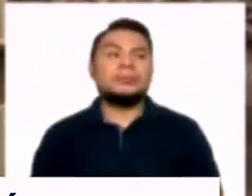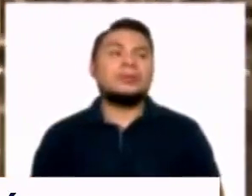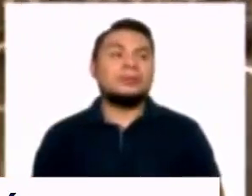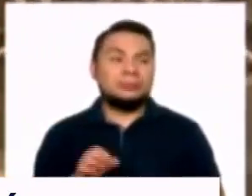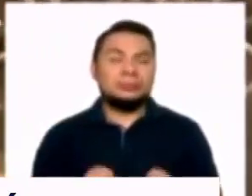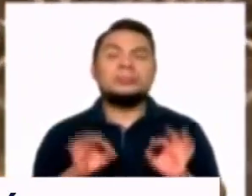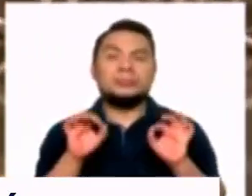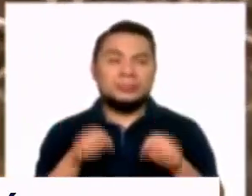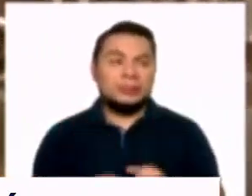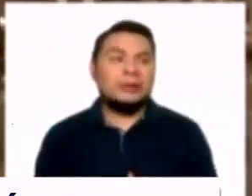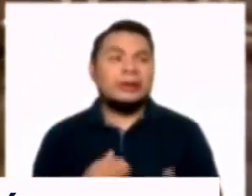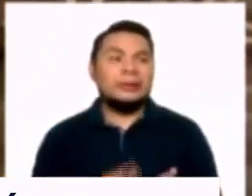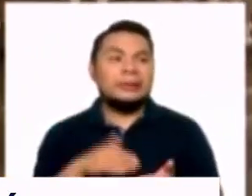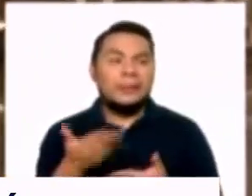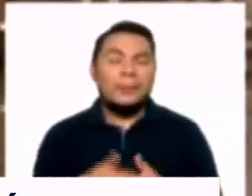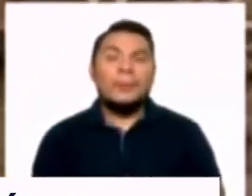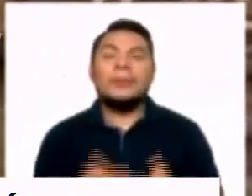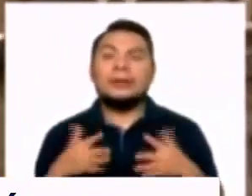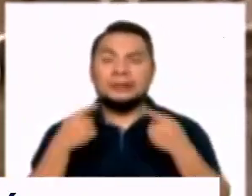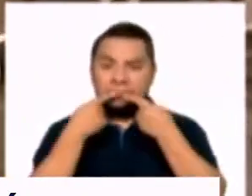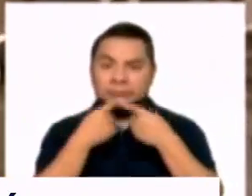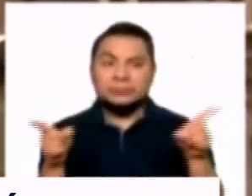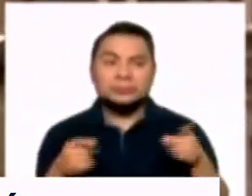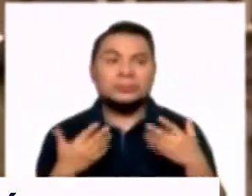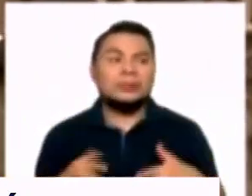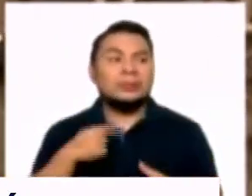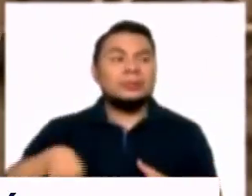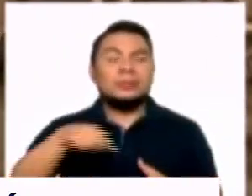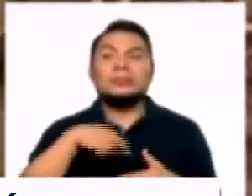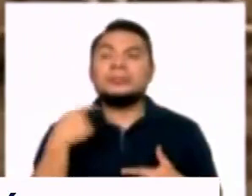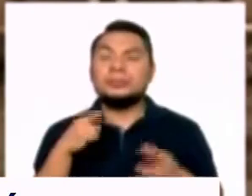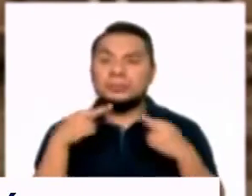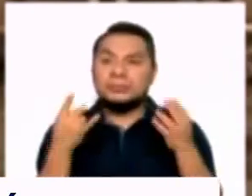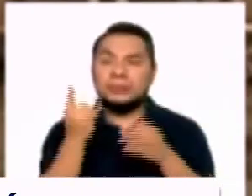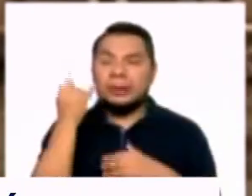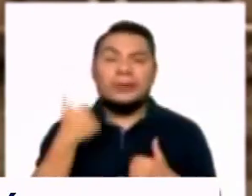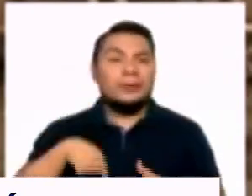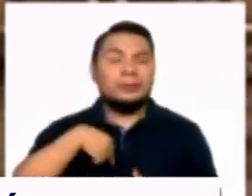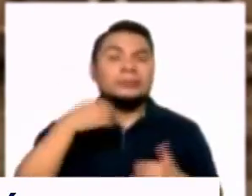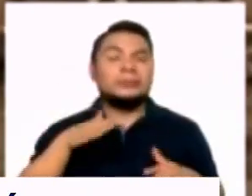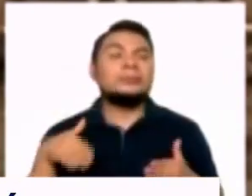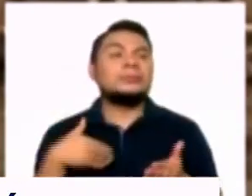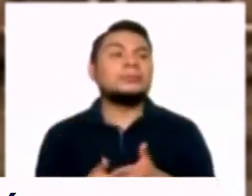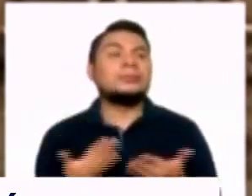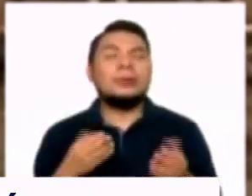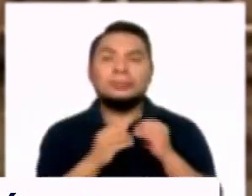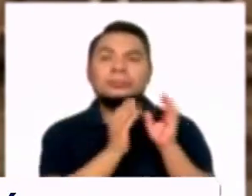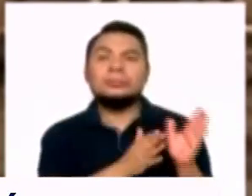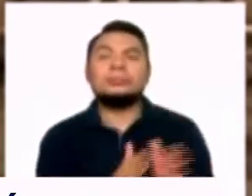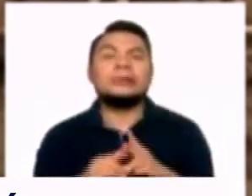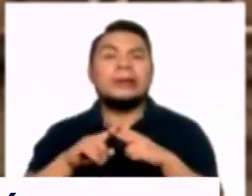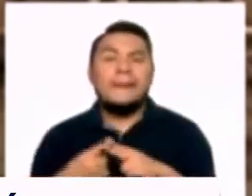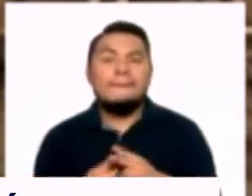Efectivamente, luego de anunciar que desde OEFA nosotros hemos venido dictando medidas desde el